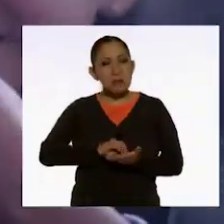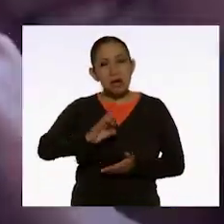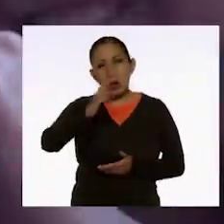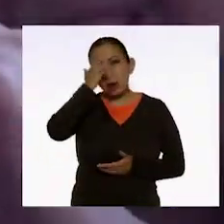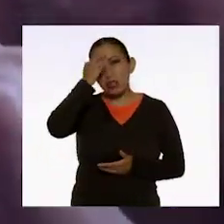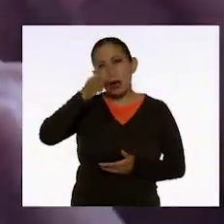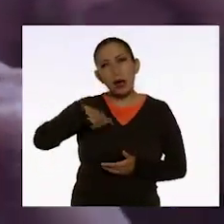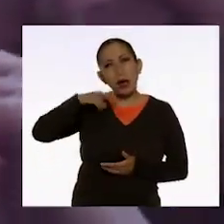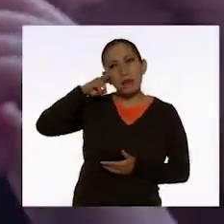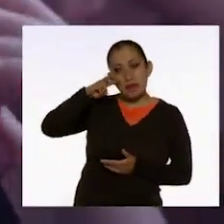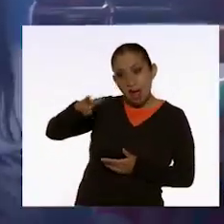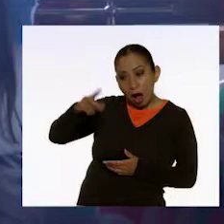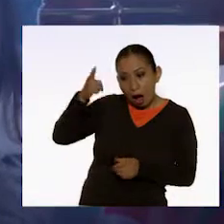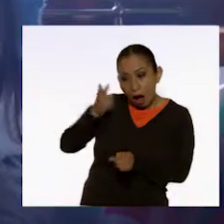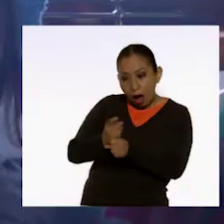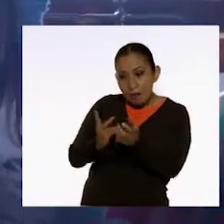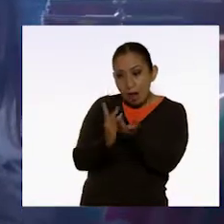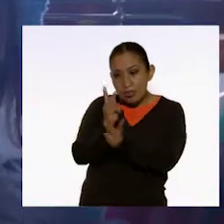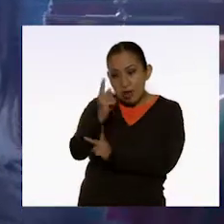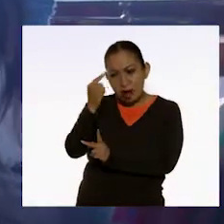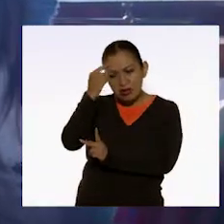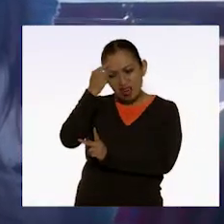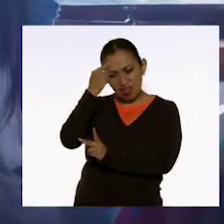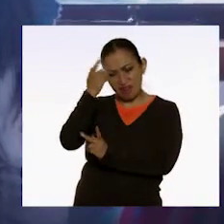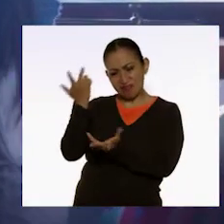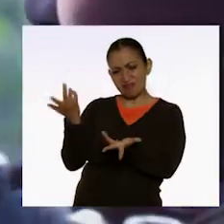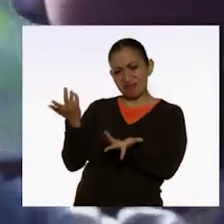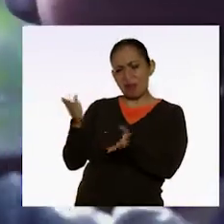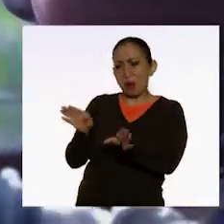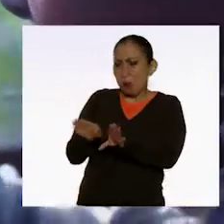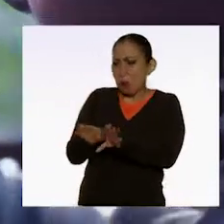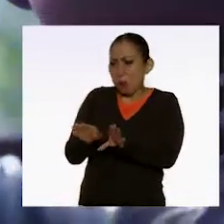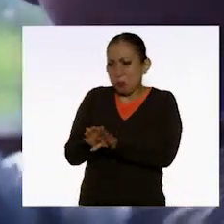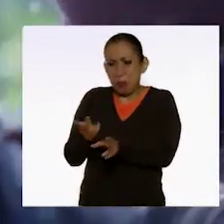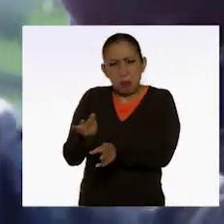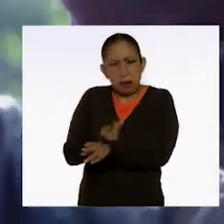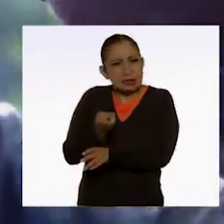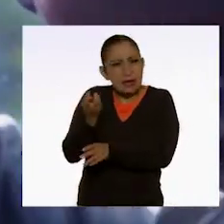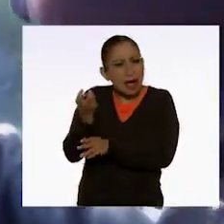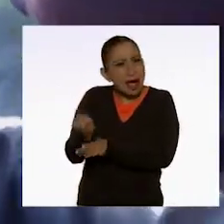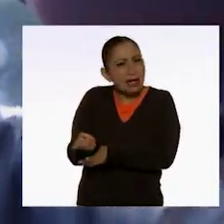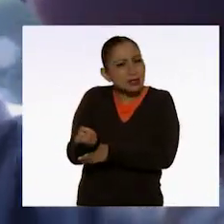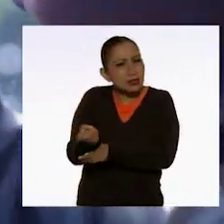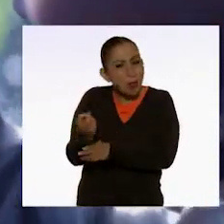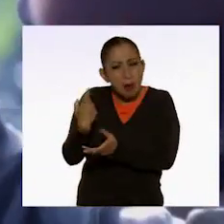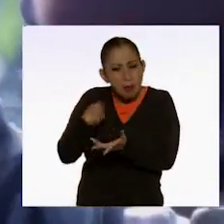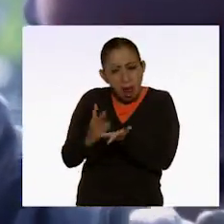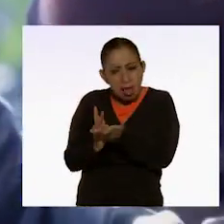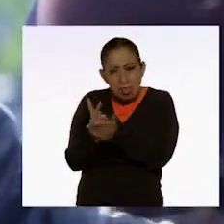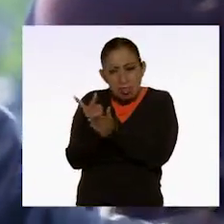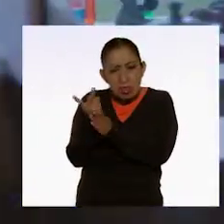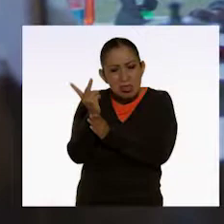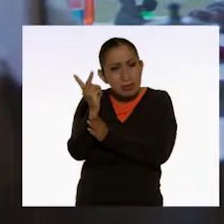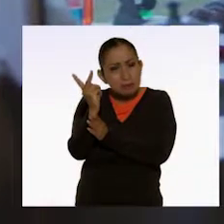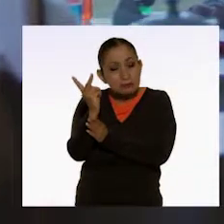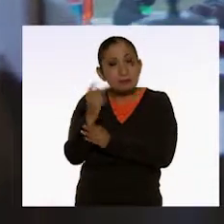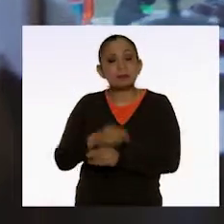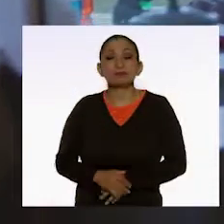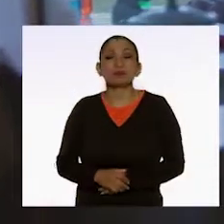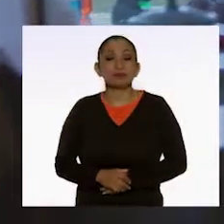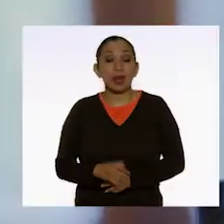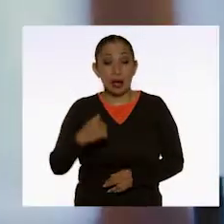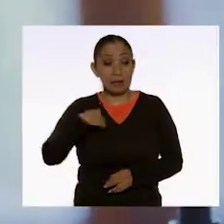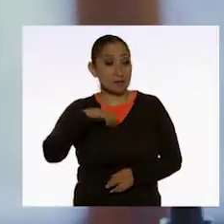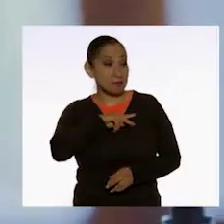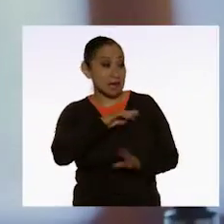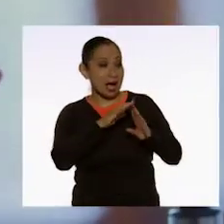Vi germinar una plantita y en mi cabeza solo podía pensar qué tenía que pasar en él para que pudiera crecer. En